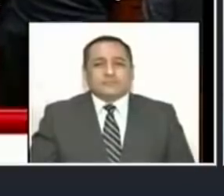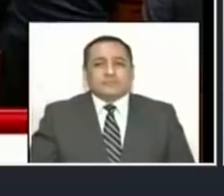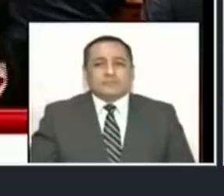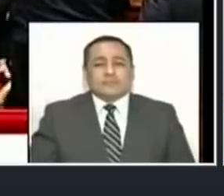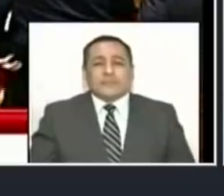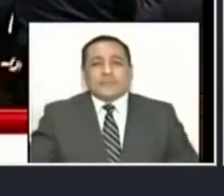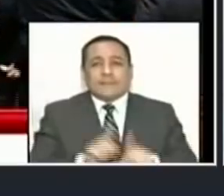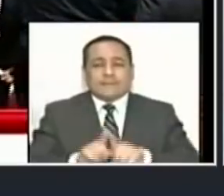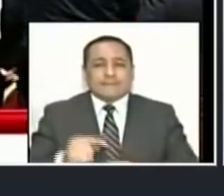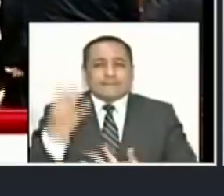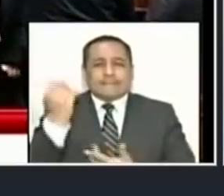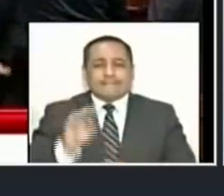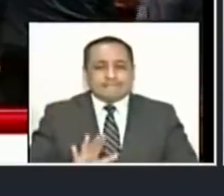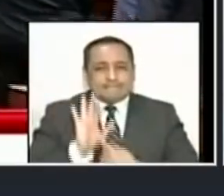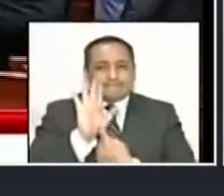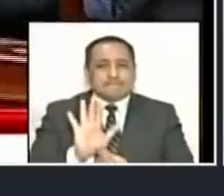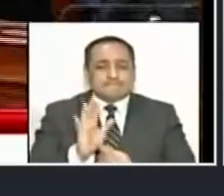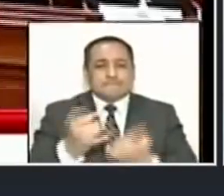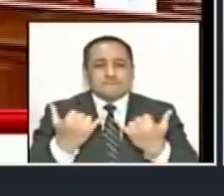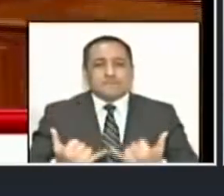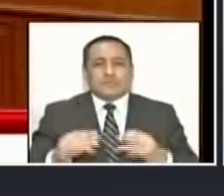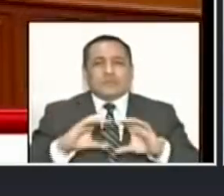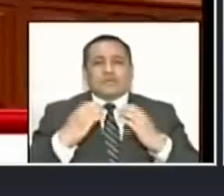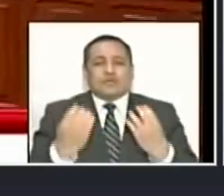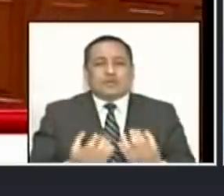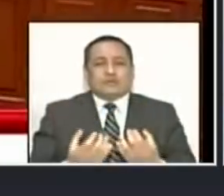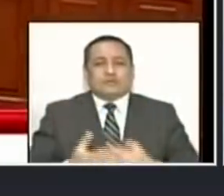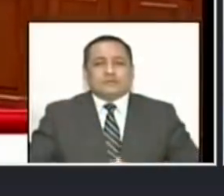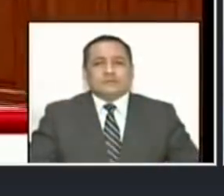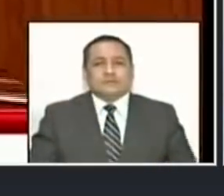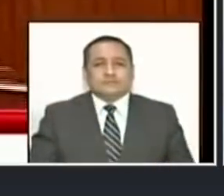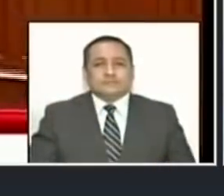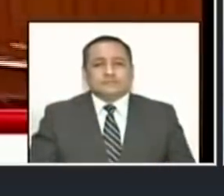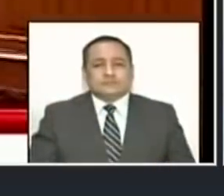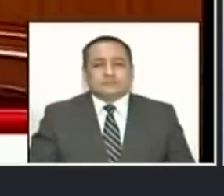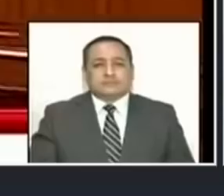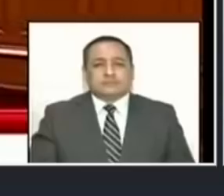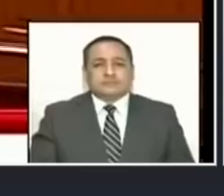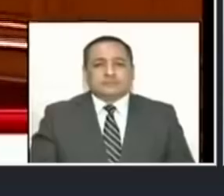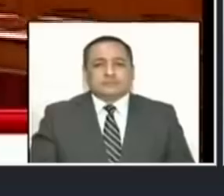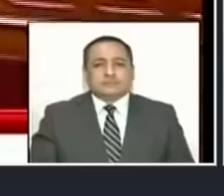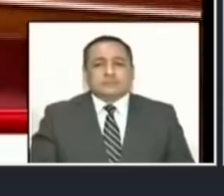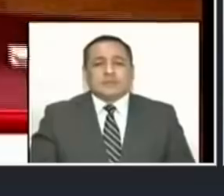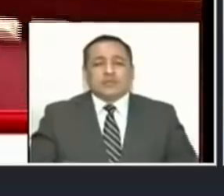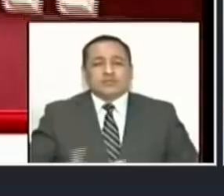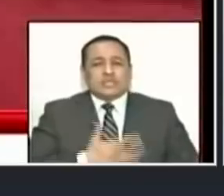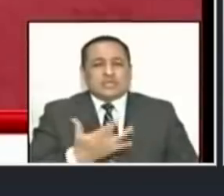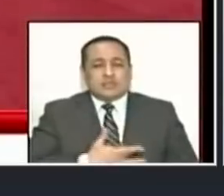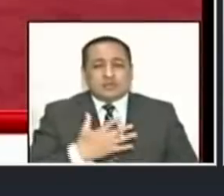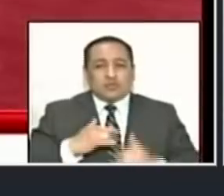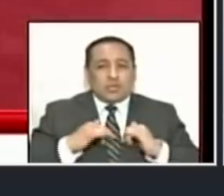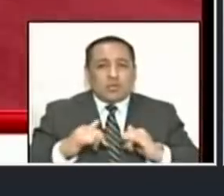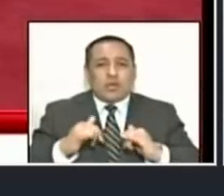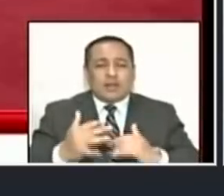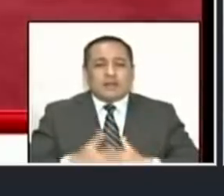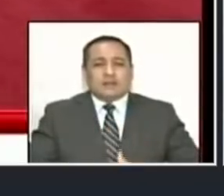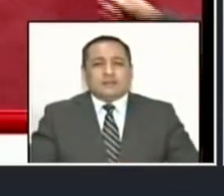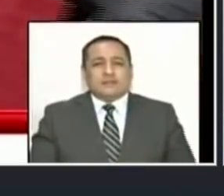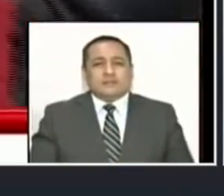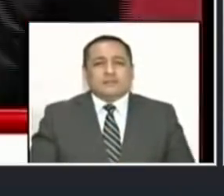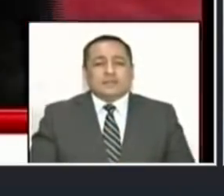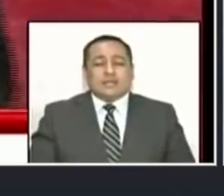ni del partido uno ni del partido otro. Que digamos que qué es que se establecía en la